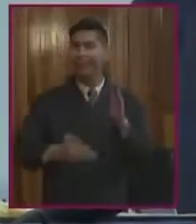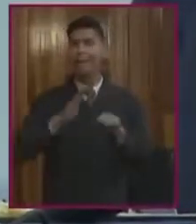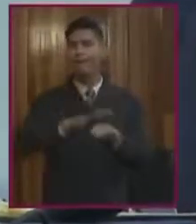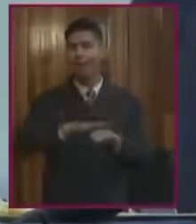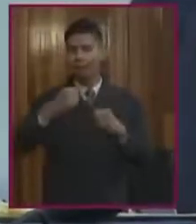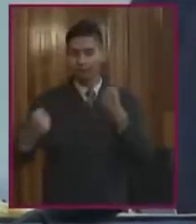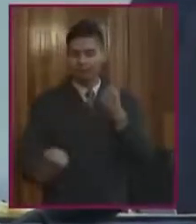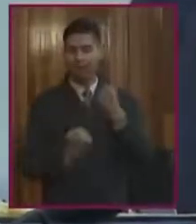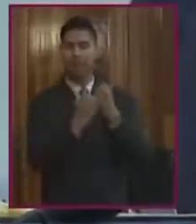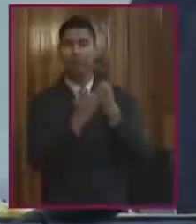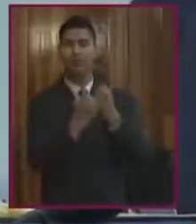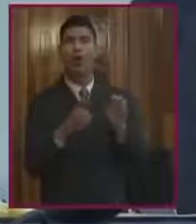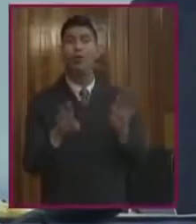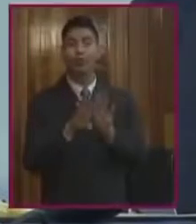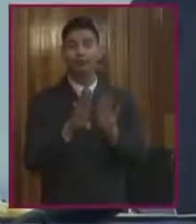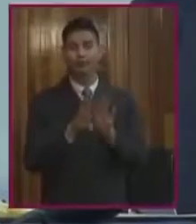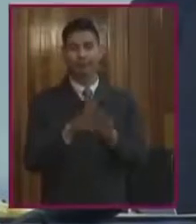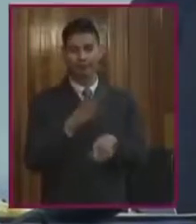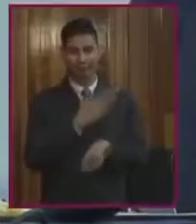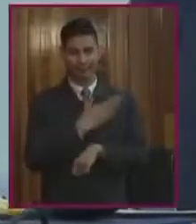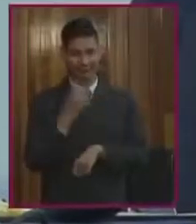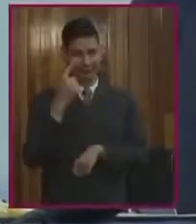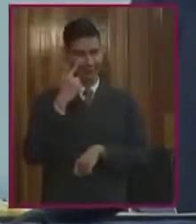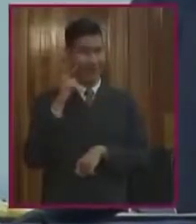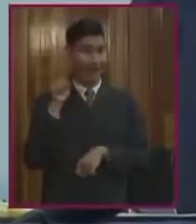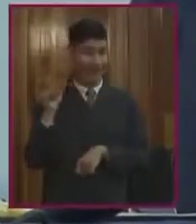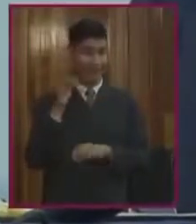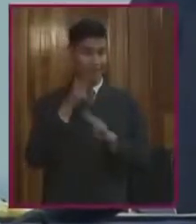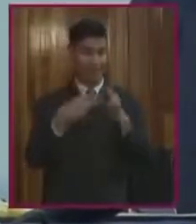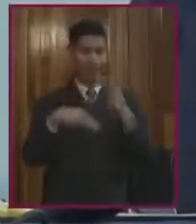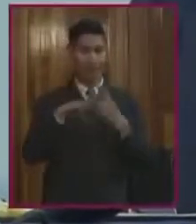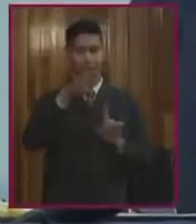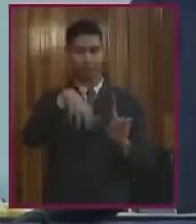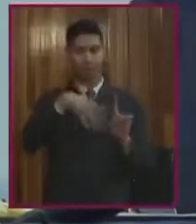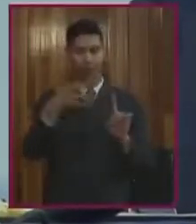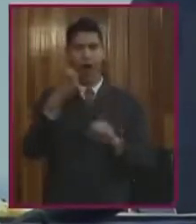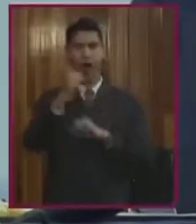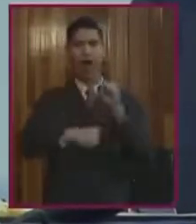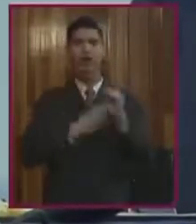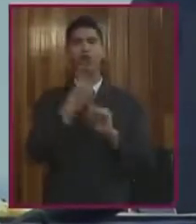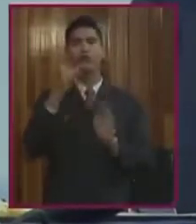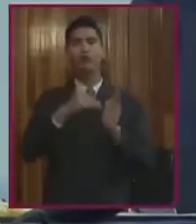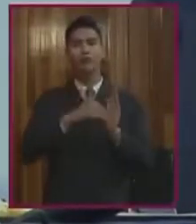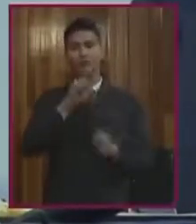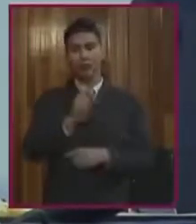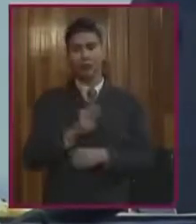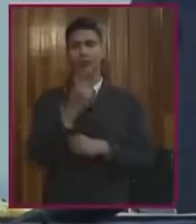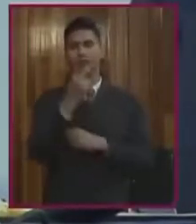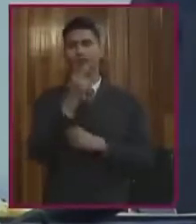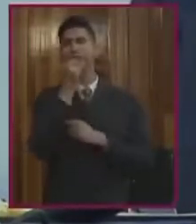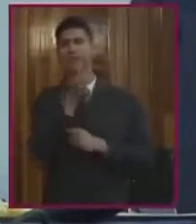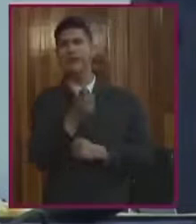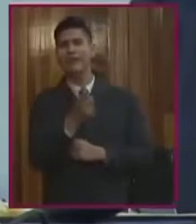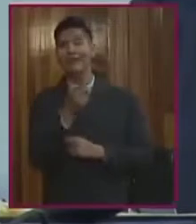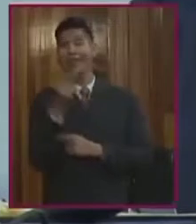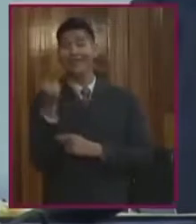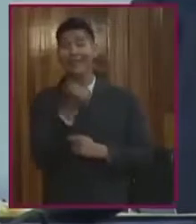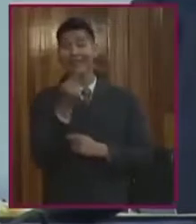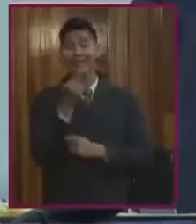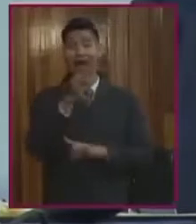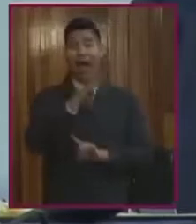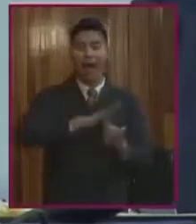Empezamos haciendo que el marco curricular 2022 hace hincapié en la importancia de crear ambientes de aprendizaje que brinden una